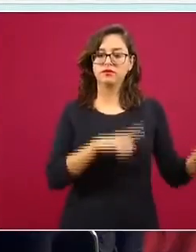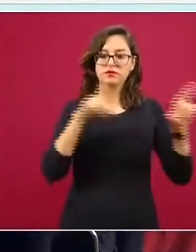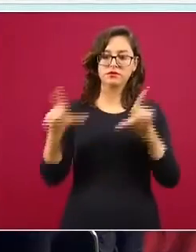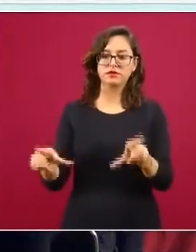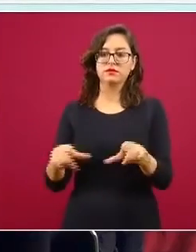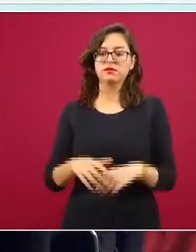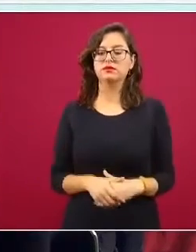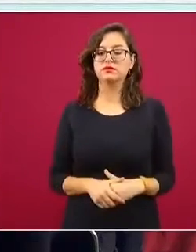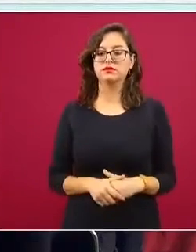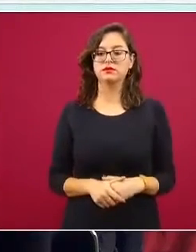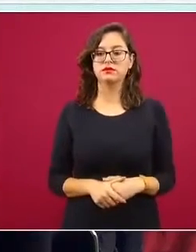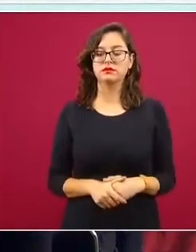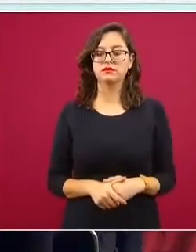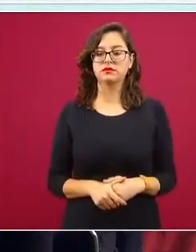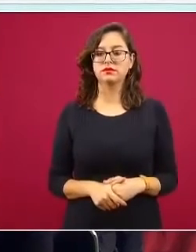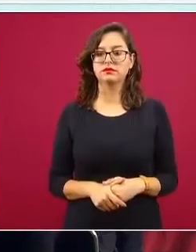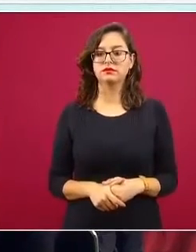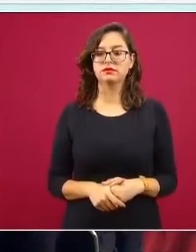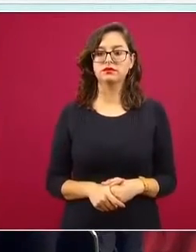favor.